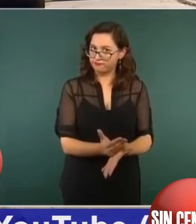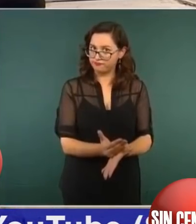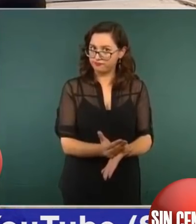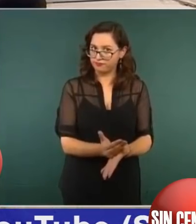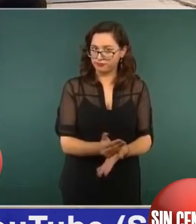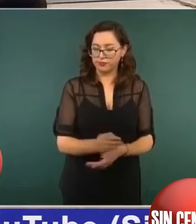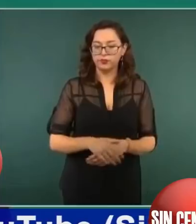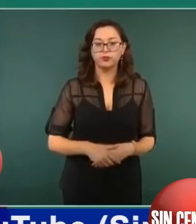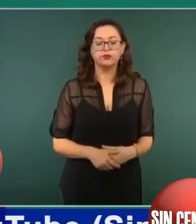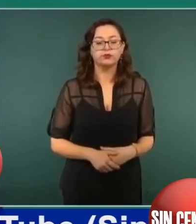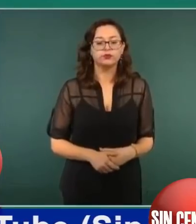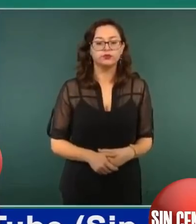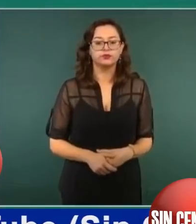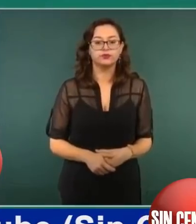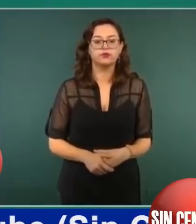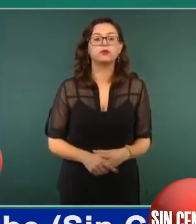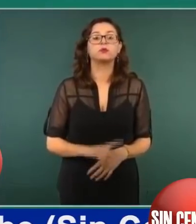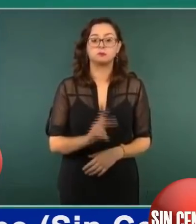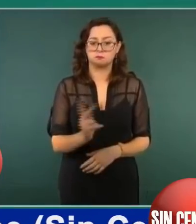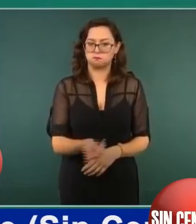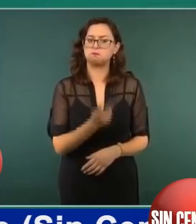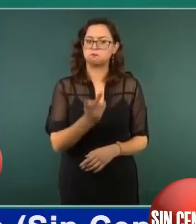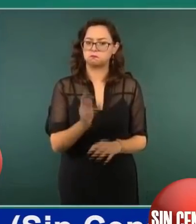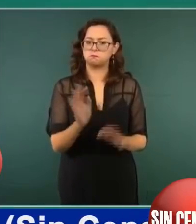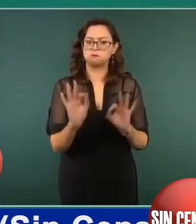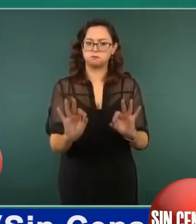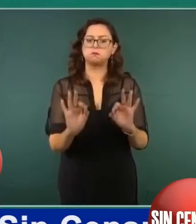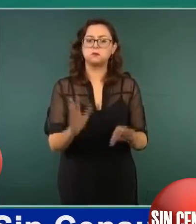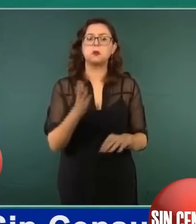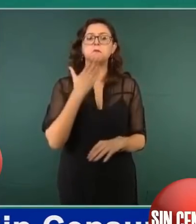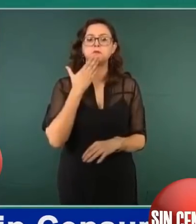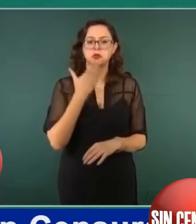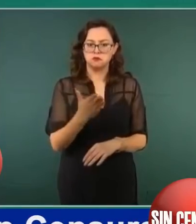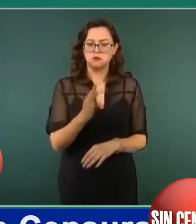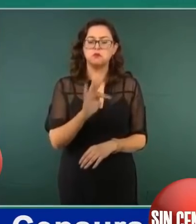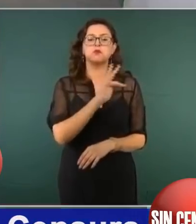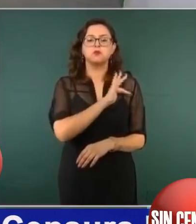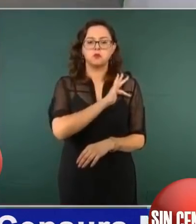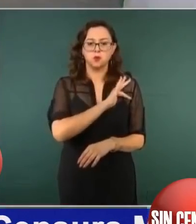Entonces es por eso muy buena tu pregunta, porque me permite